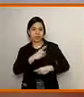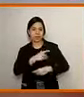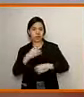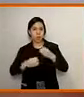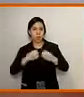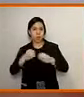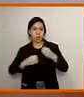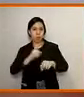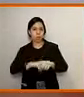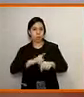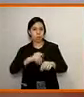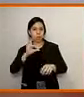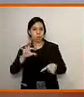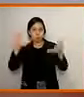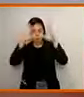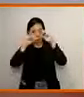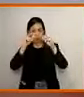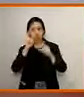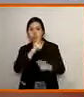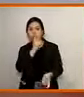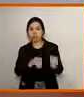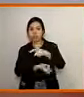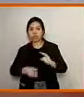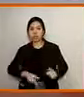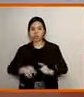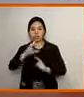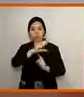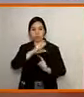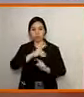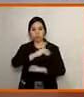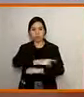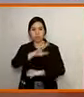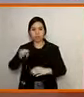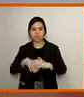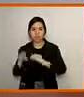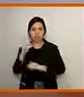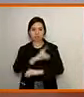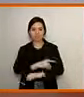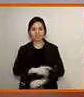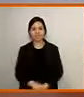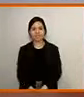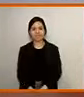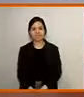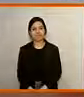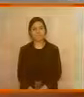en nuestro sorteo de las 9 de la noche, porque el Loto te cambia la vida cada día, todos los días.